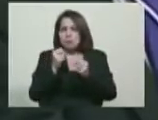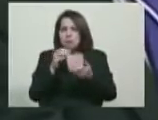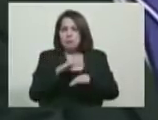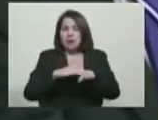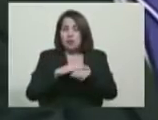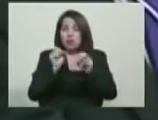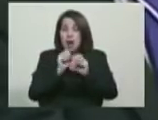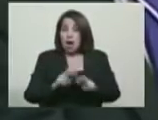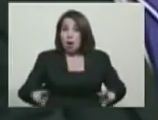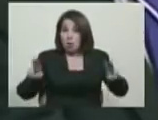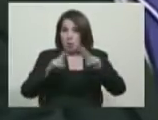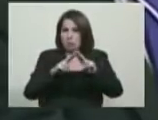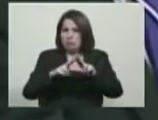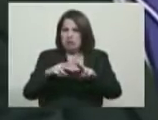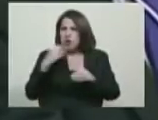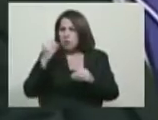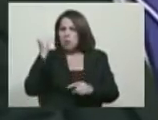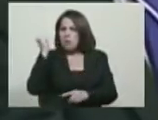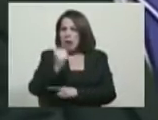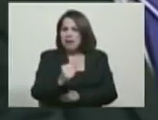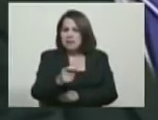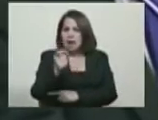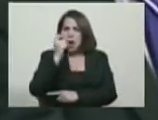del periodista saudí?